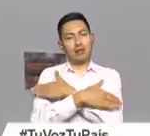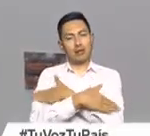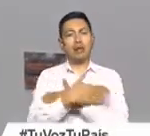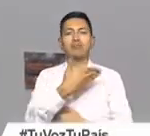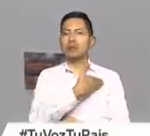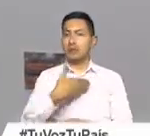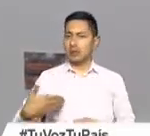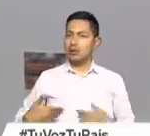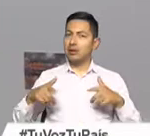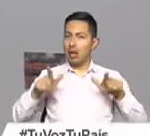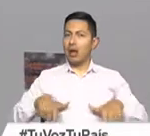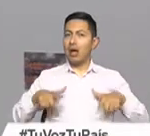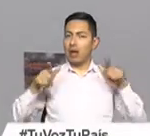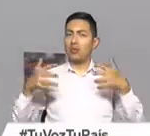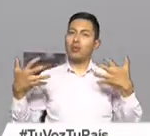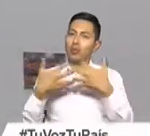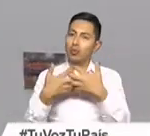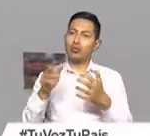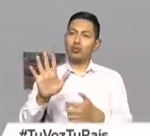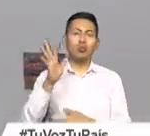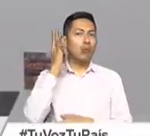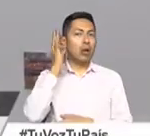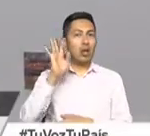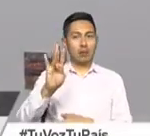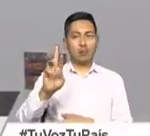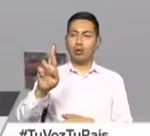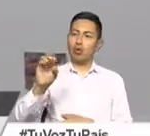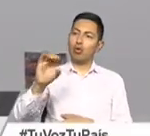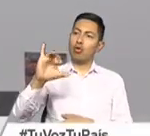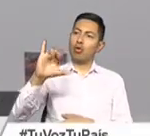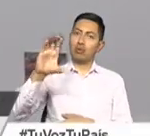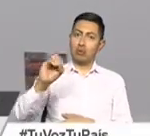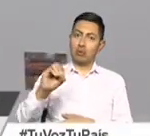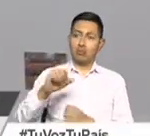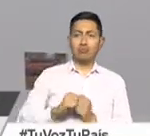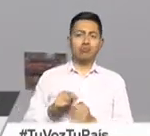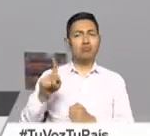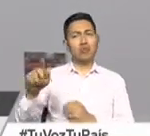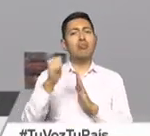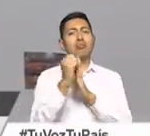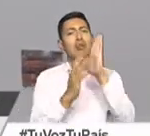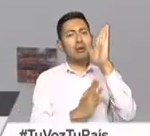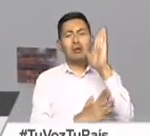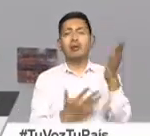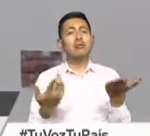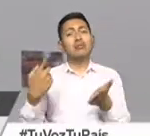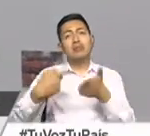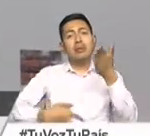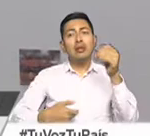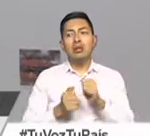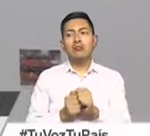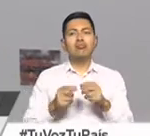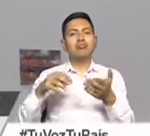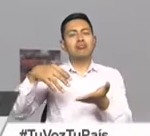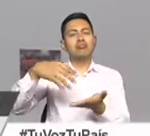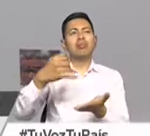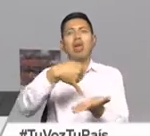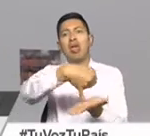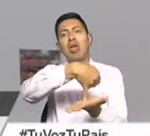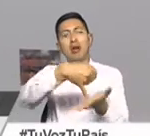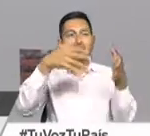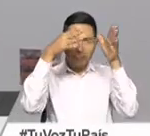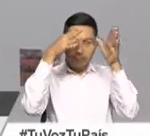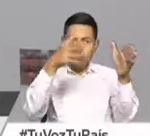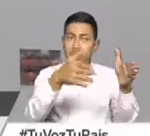presidente Lenín Moreno conjuntamente con su esposa Rocío de Moreno. Este es un proyecto que va basado al sector más vulnerable. Nosotros como